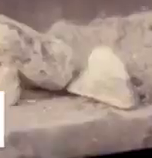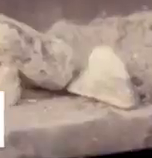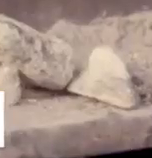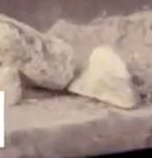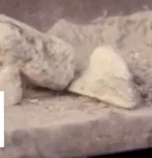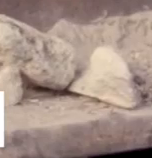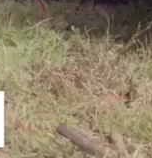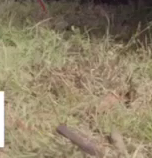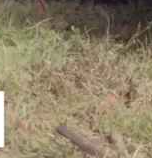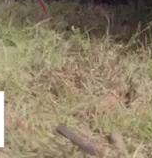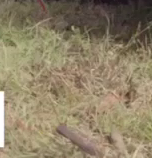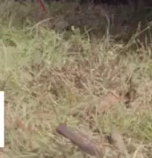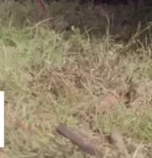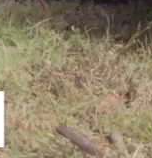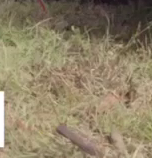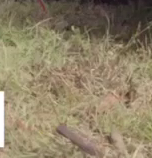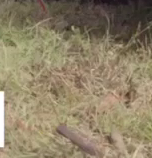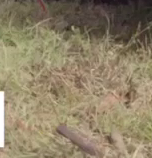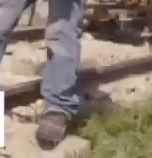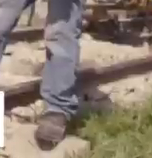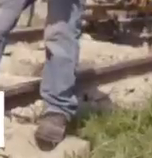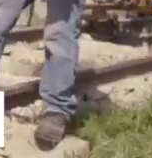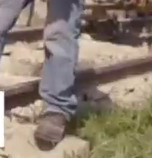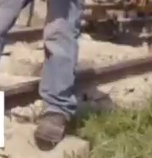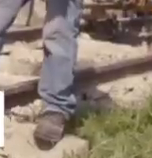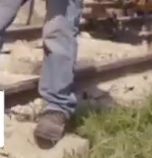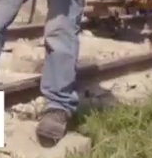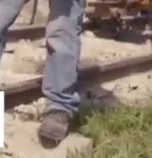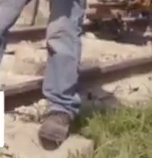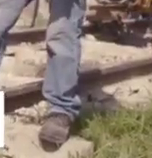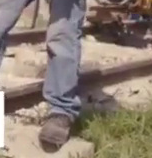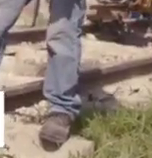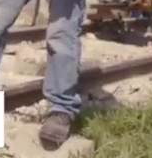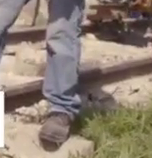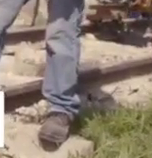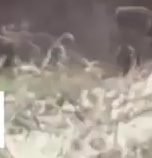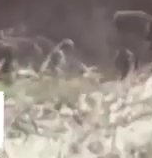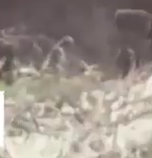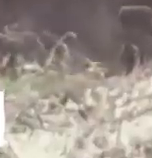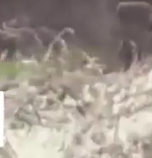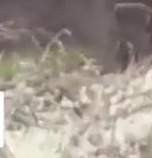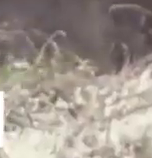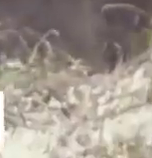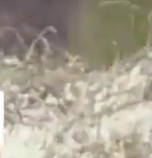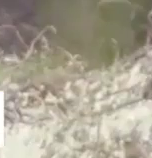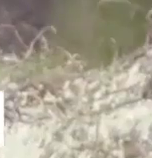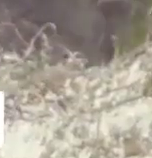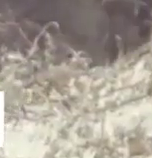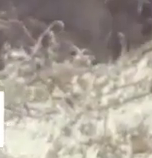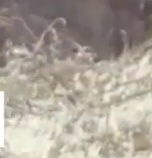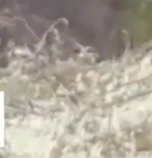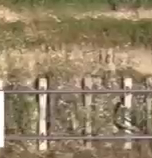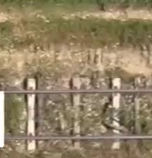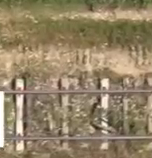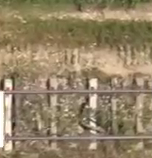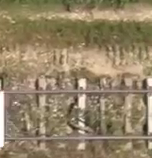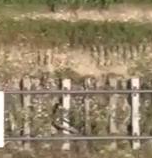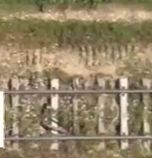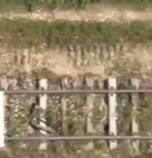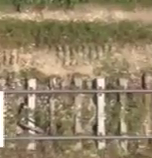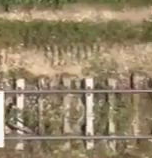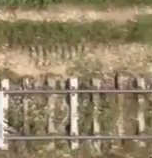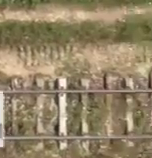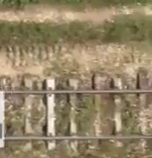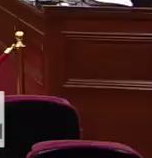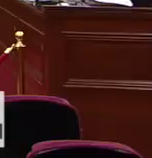y seguridad nacional la realización de proyectos y obras a cargo del Gobierno de México asociados a infraestructura en